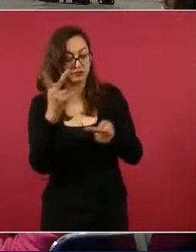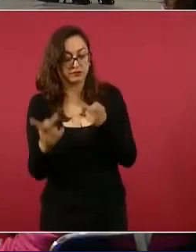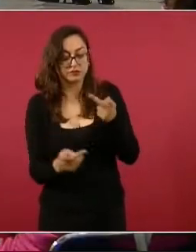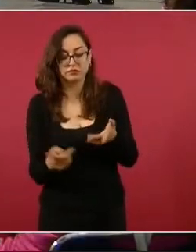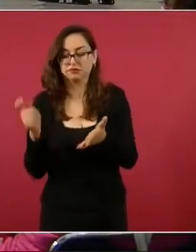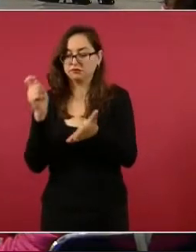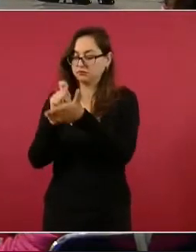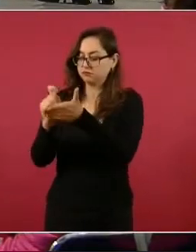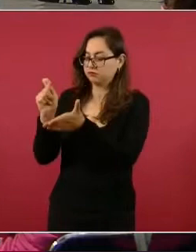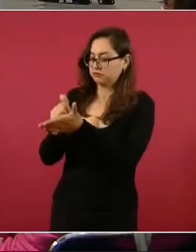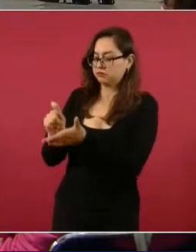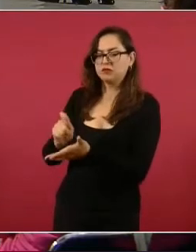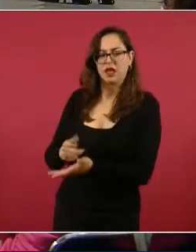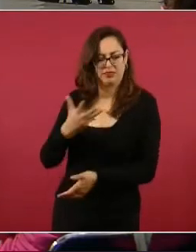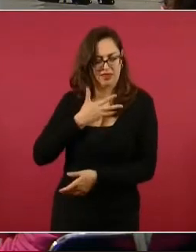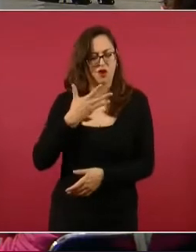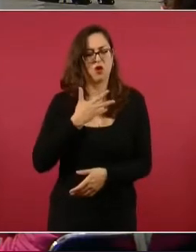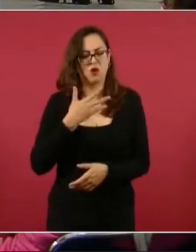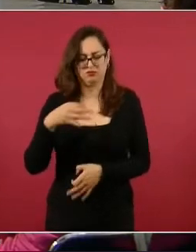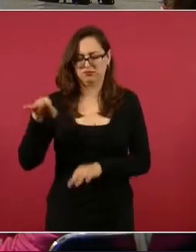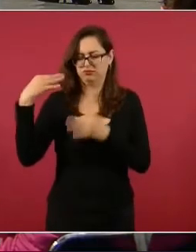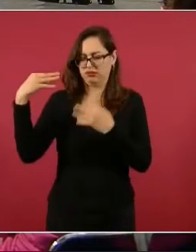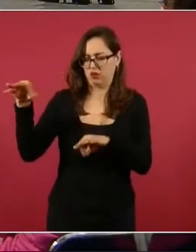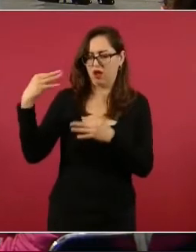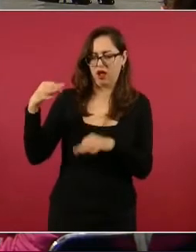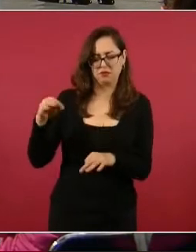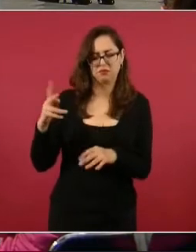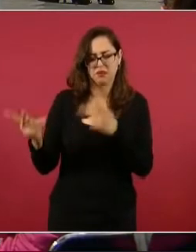Tengo en mi poder el cuestionario.